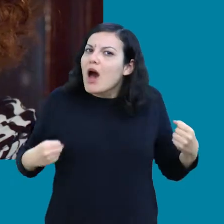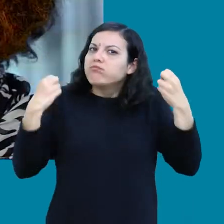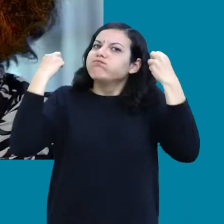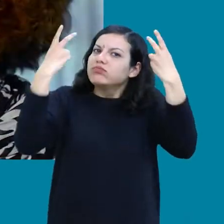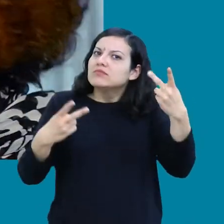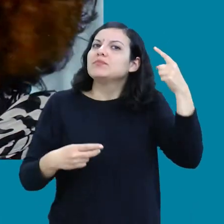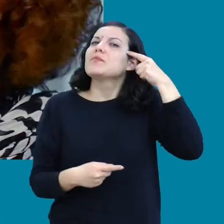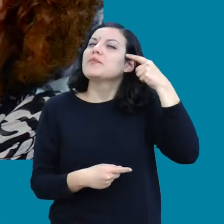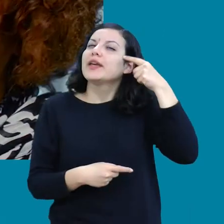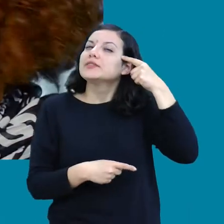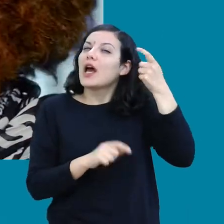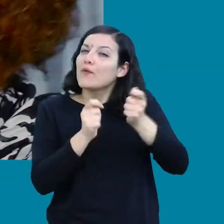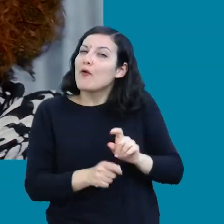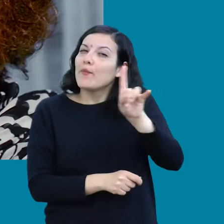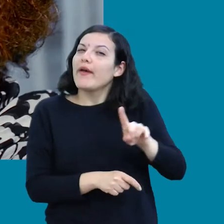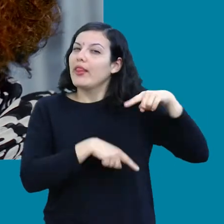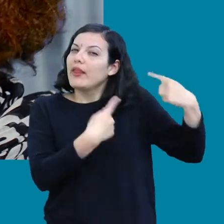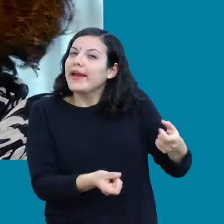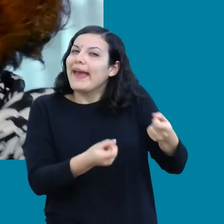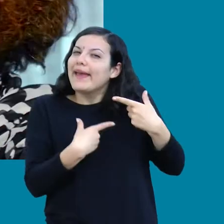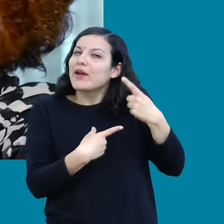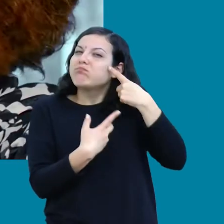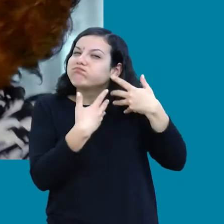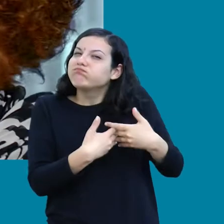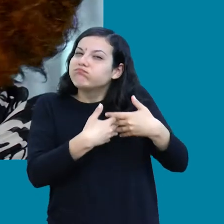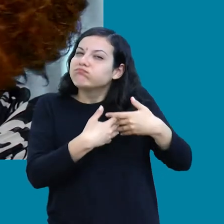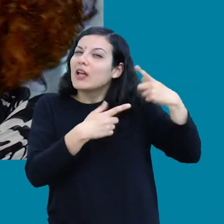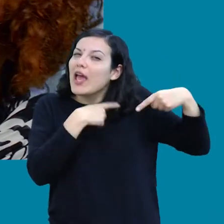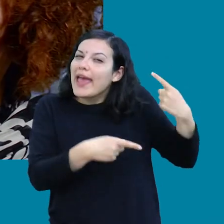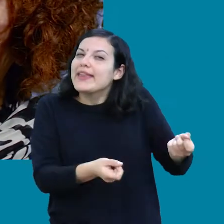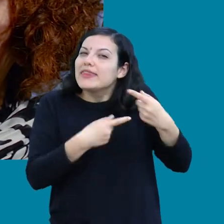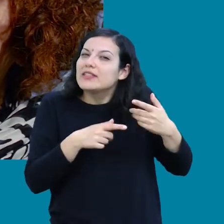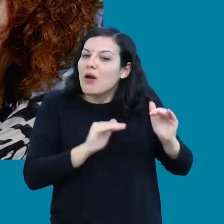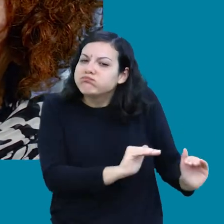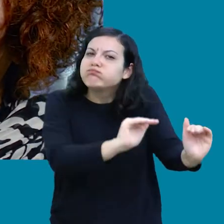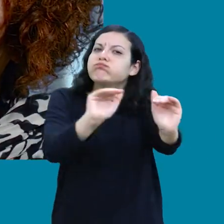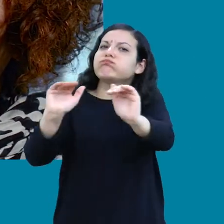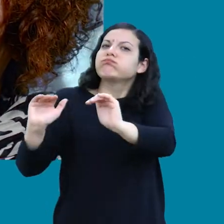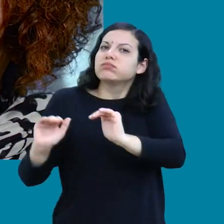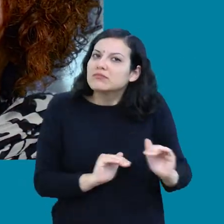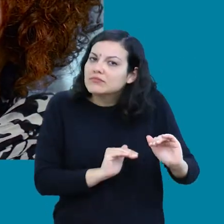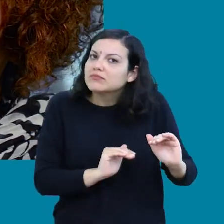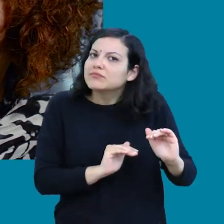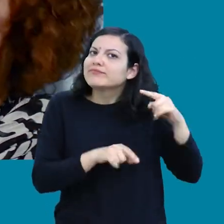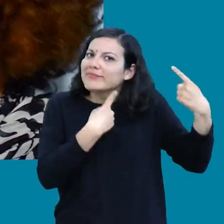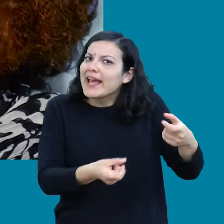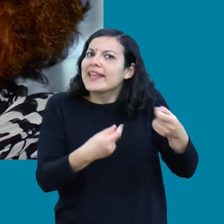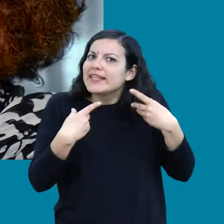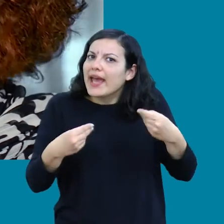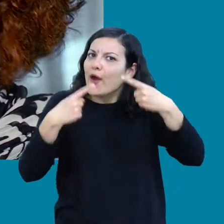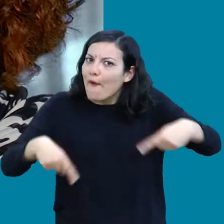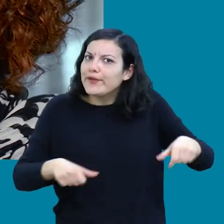piensa en la herencia crítica de la reforma, podríamos decir, en su herencia democratizadora, en su herencia en términos de